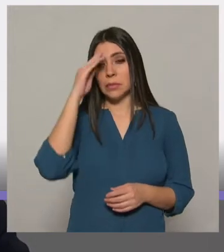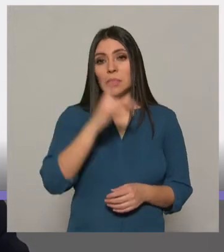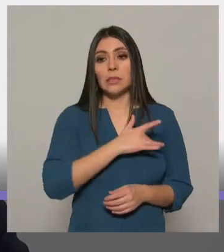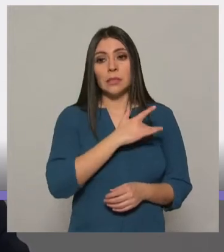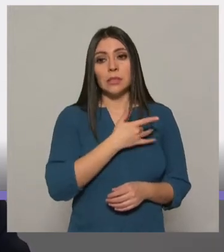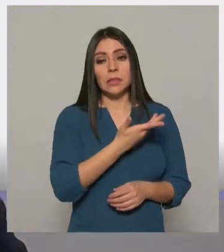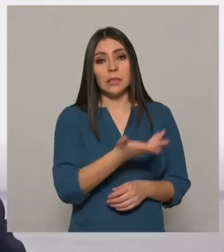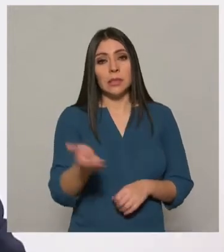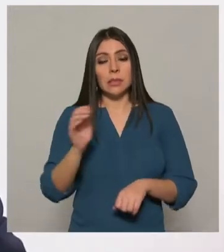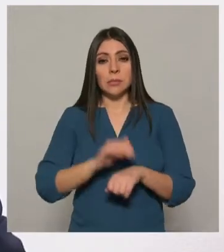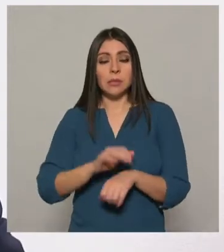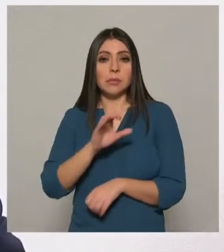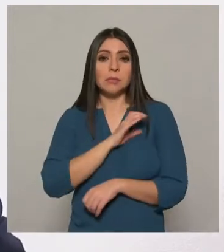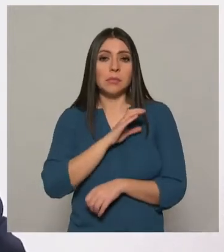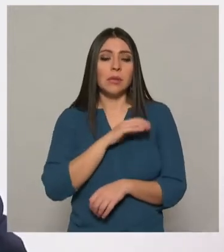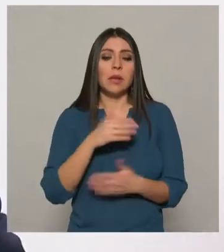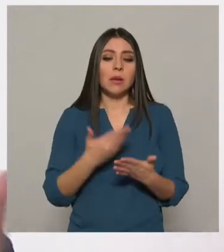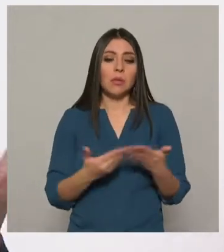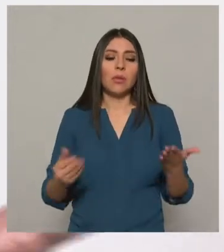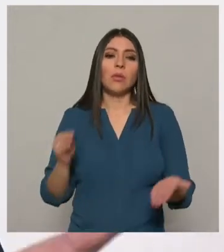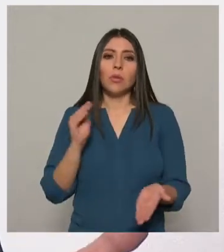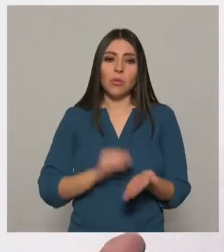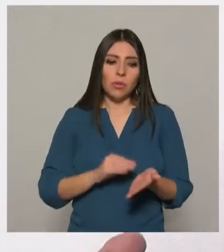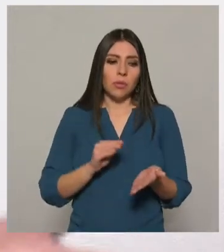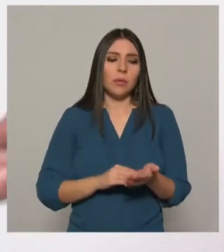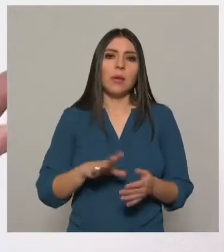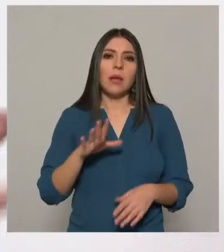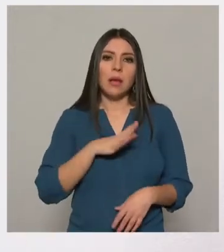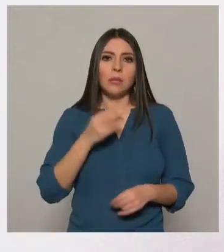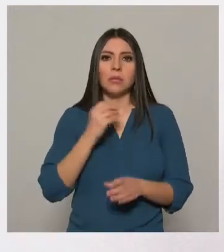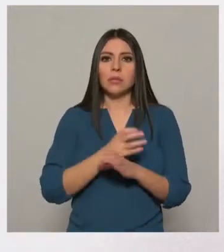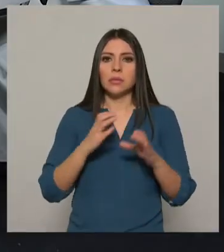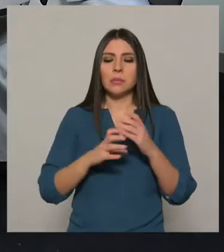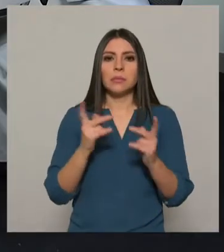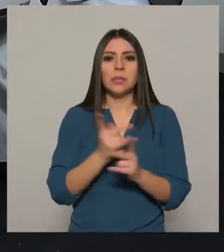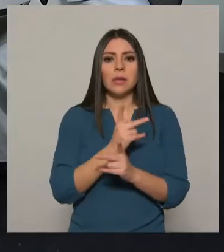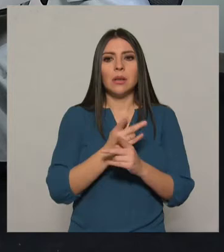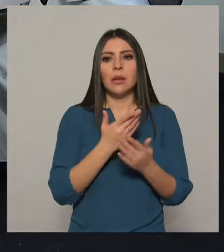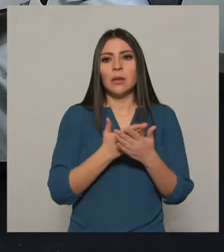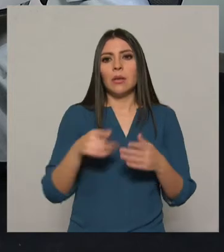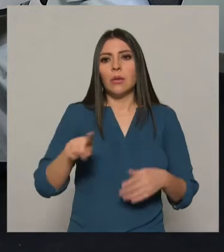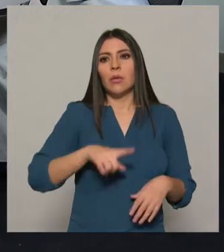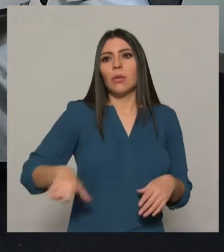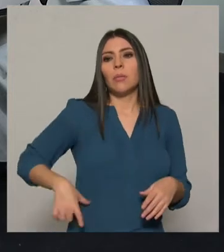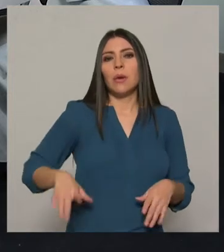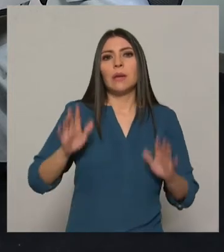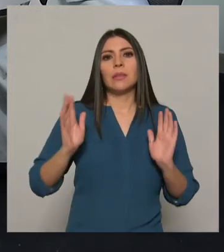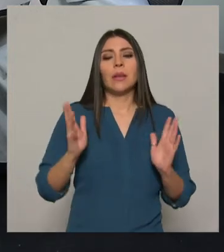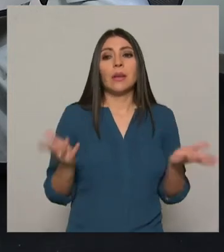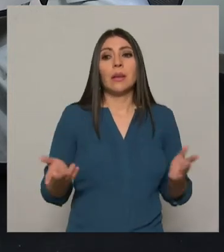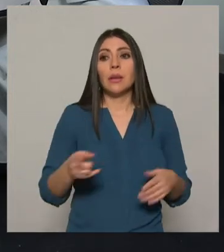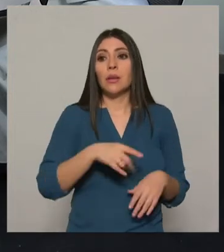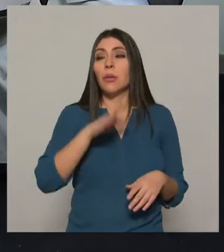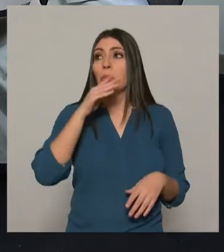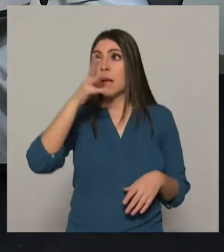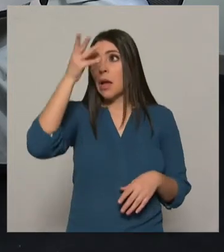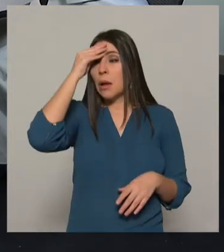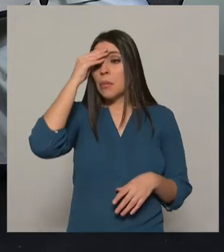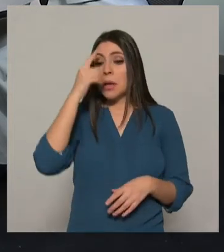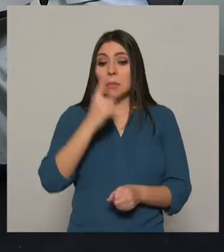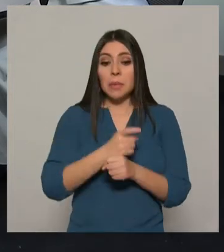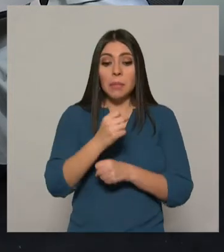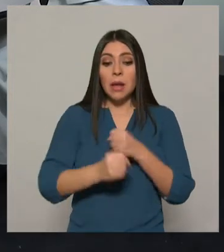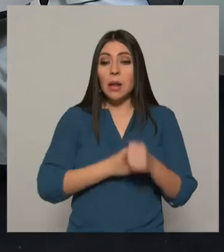que sí estamos todavía ante fenómenos. Ya gobernaron. No podemos decir que la curva de aprendizaje se aprende en el primer